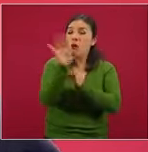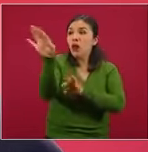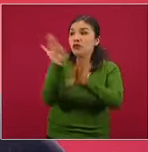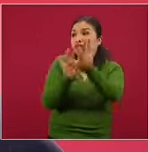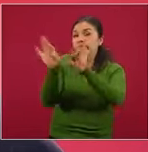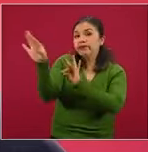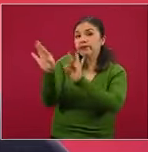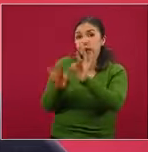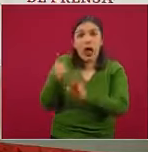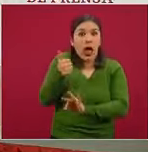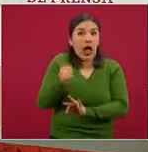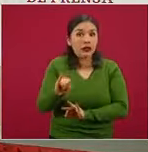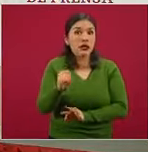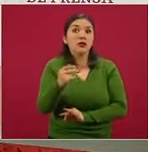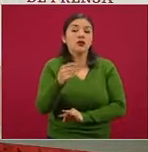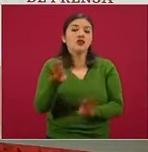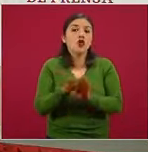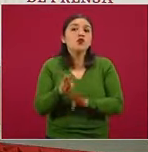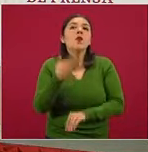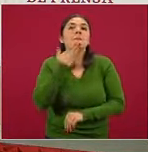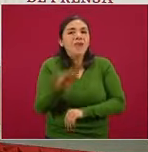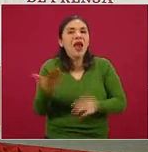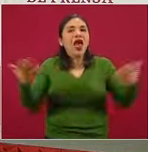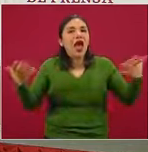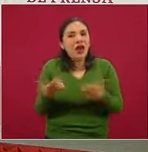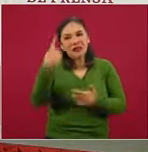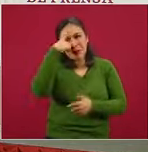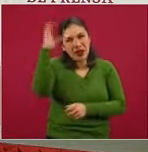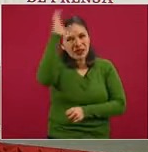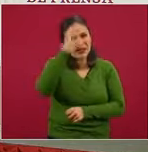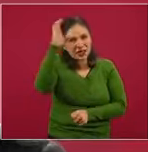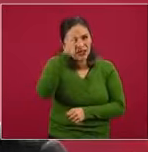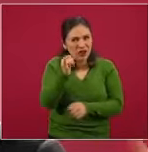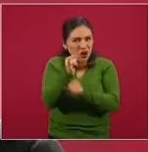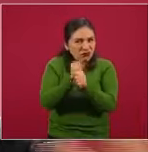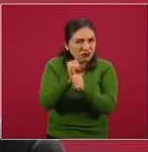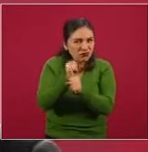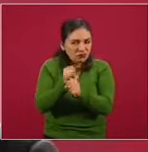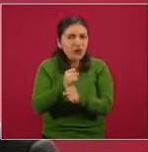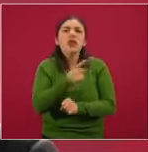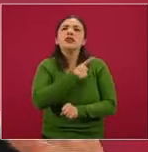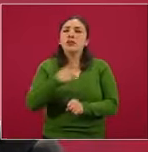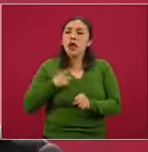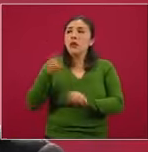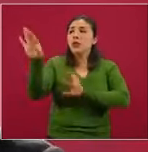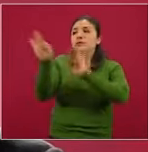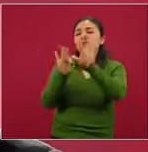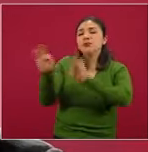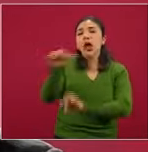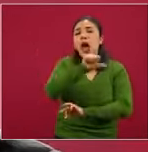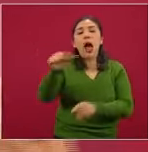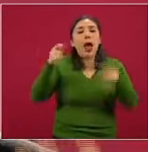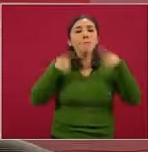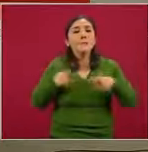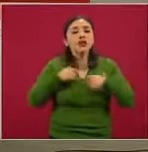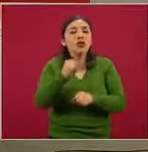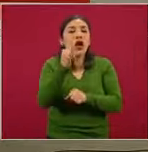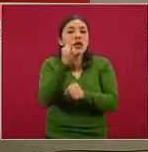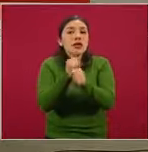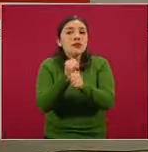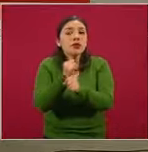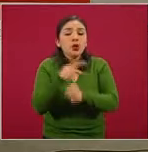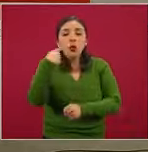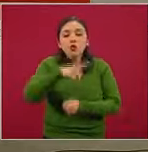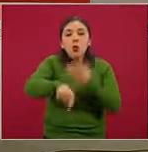un estándar de buena conducta científica, no necesariamente de ética, involucrar a las personas investigadoras